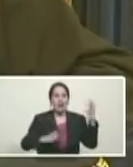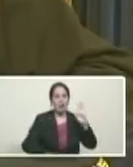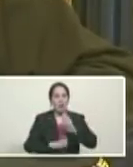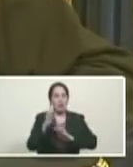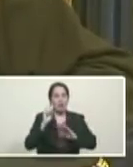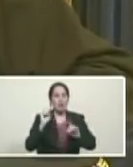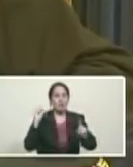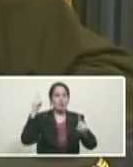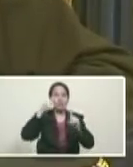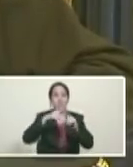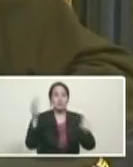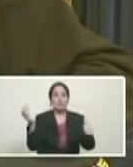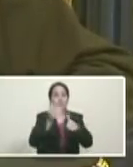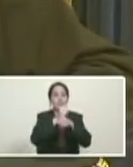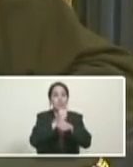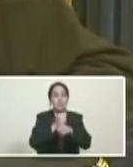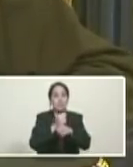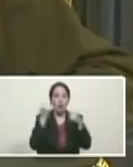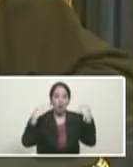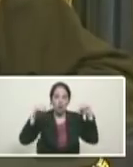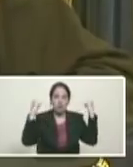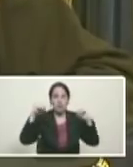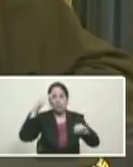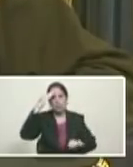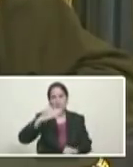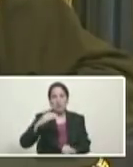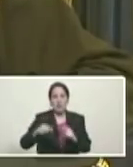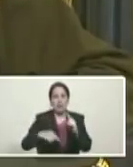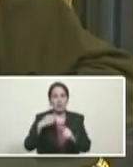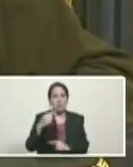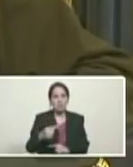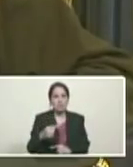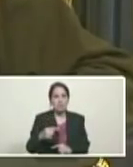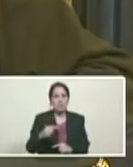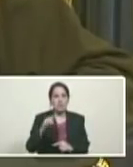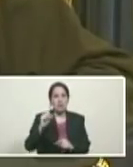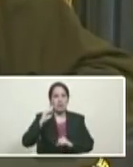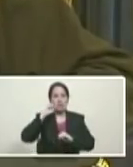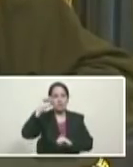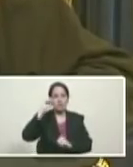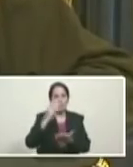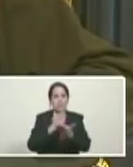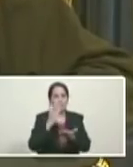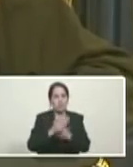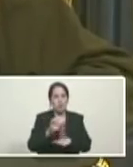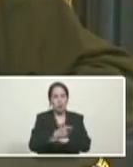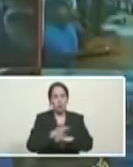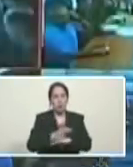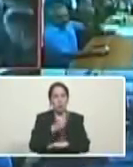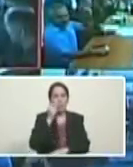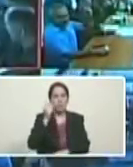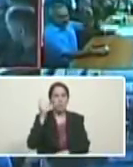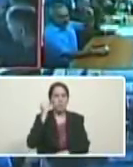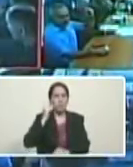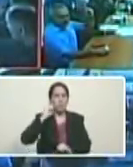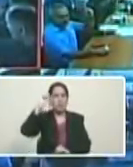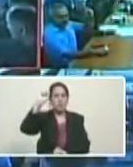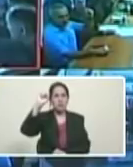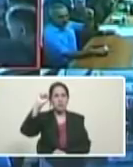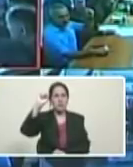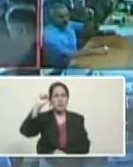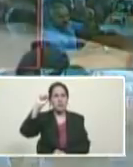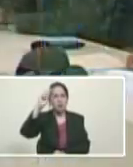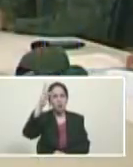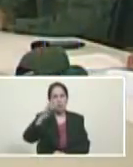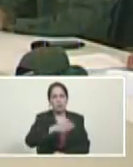ejercicio anna karina rote 2019 hasta la victoria siempre gobernadores gobernadoras queremos